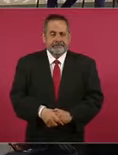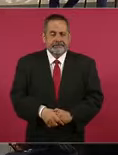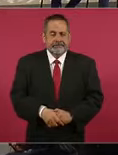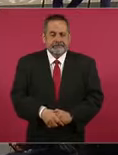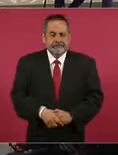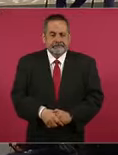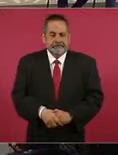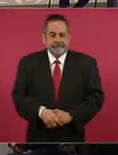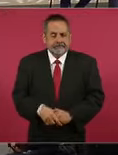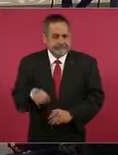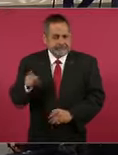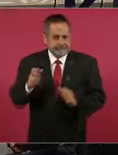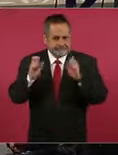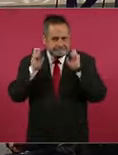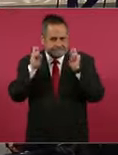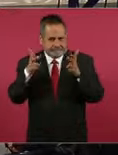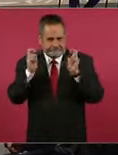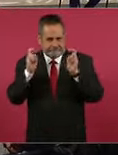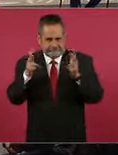Aquí está Chiapas.